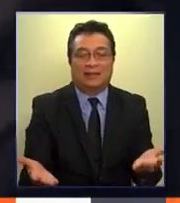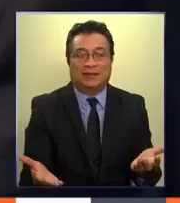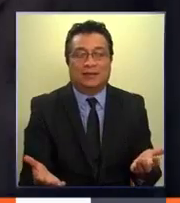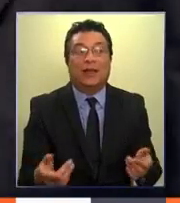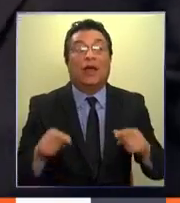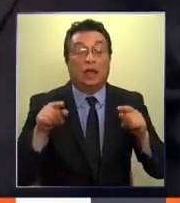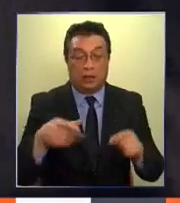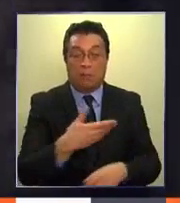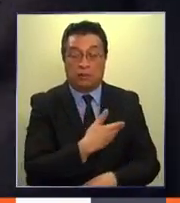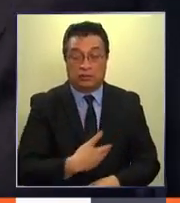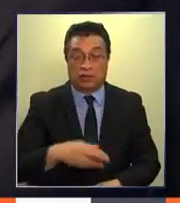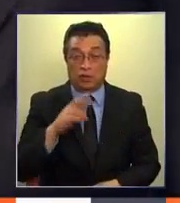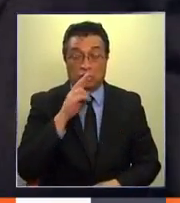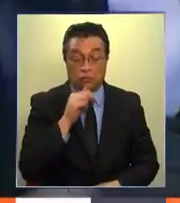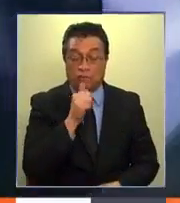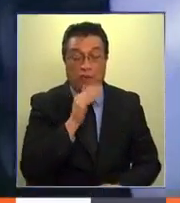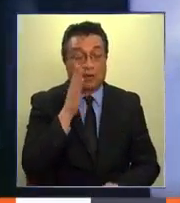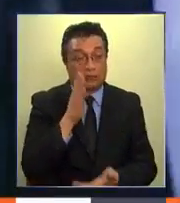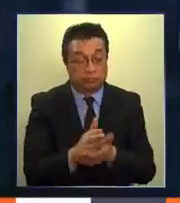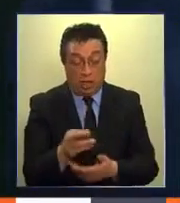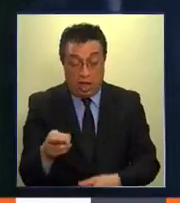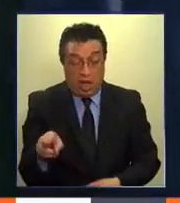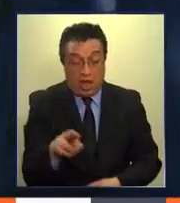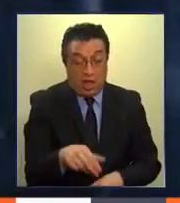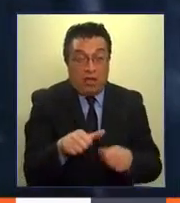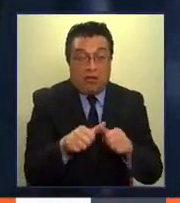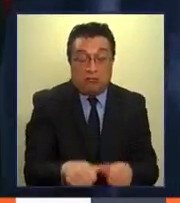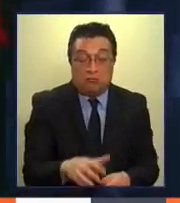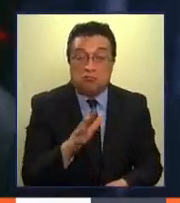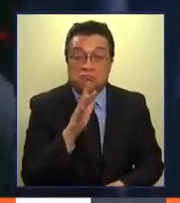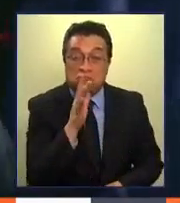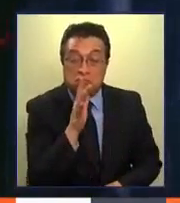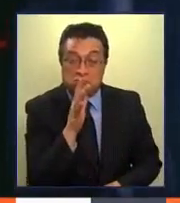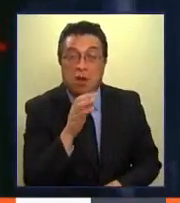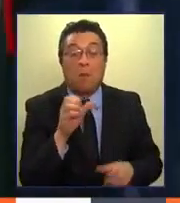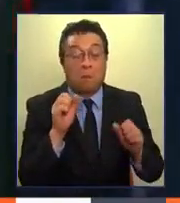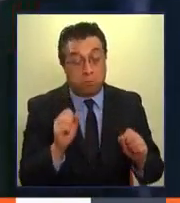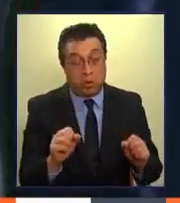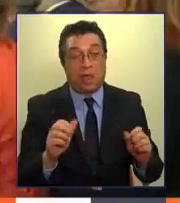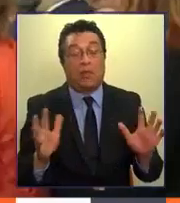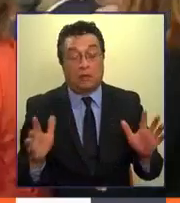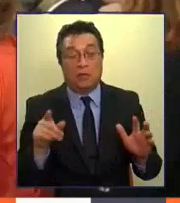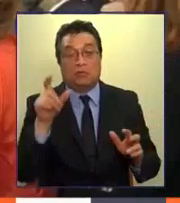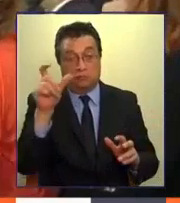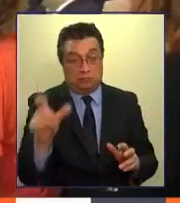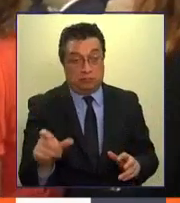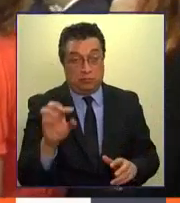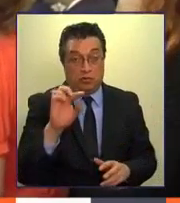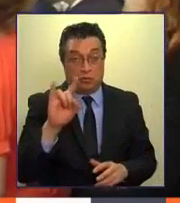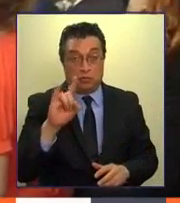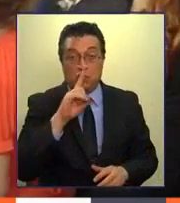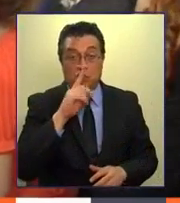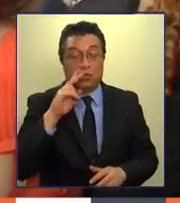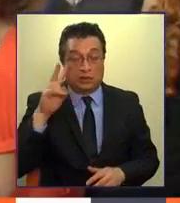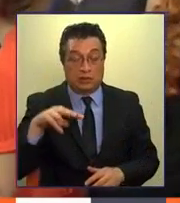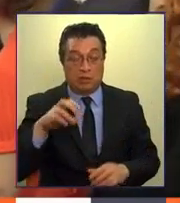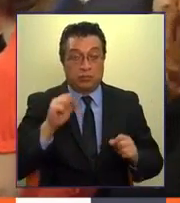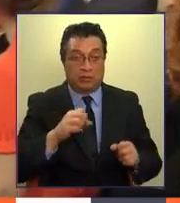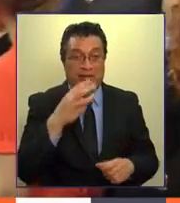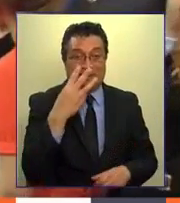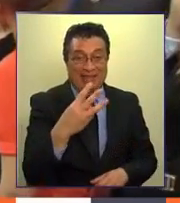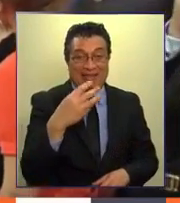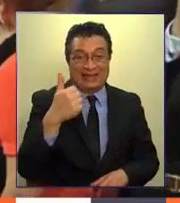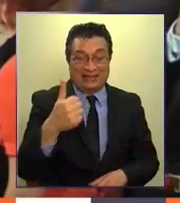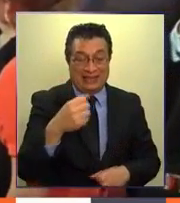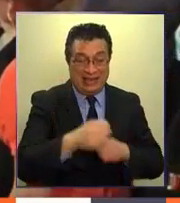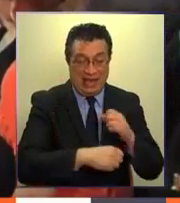dicho que aún no decide si repostulará a su cargo, se abre la posibilidad de que Vladimir Putin gobierne por 36